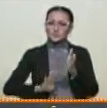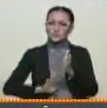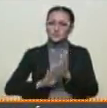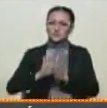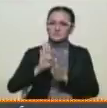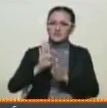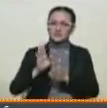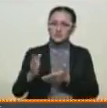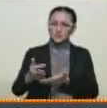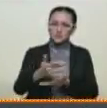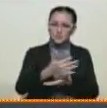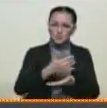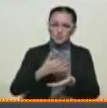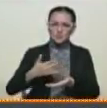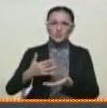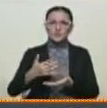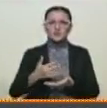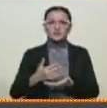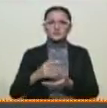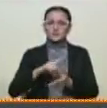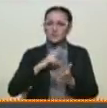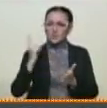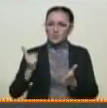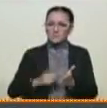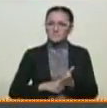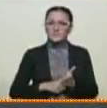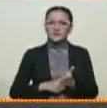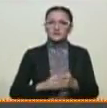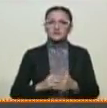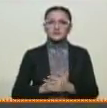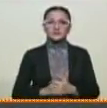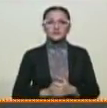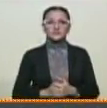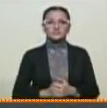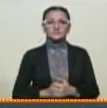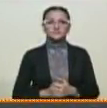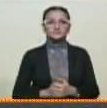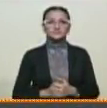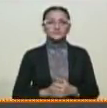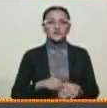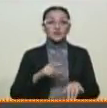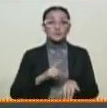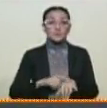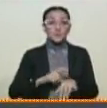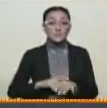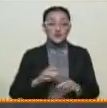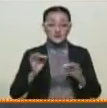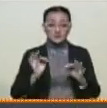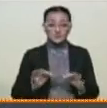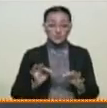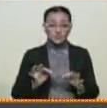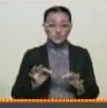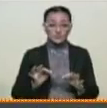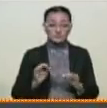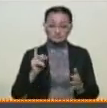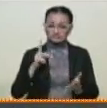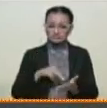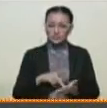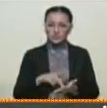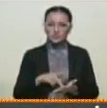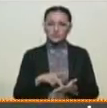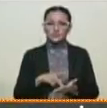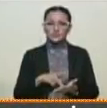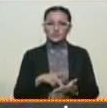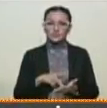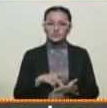de recuperación integral. Y es el momento preciso, hemos llegado al momento preciso